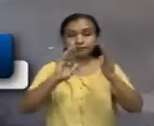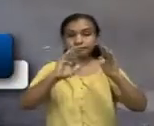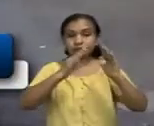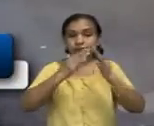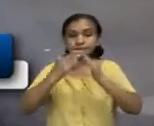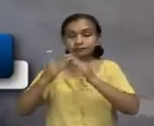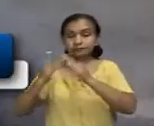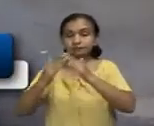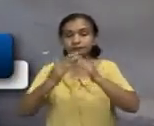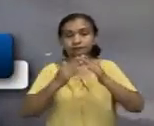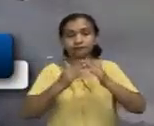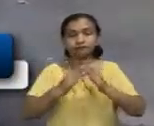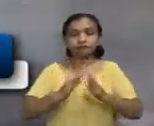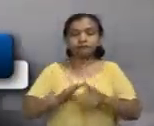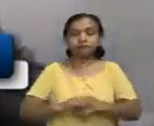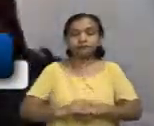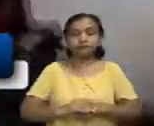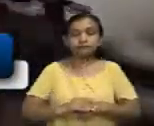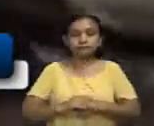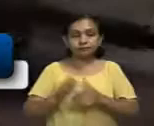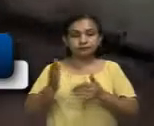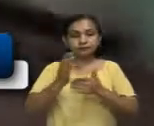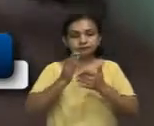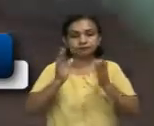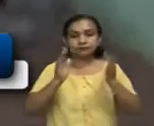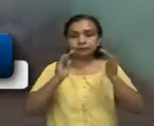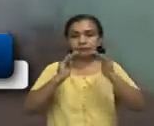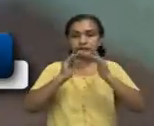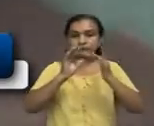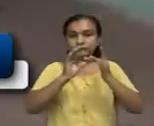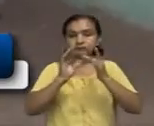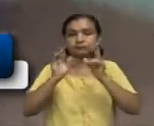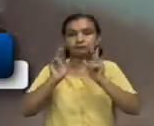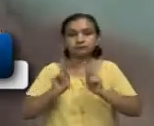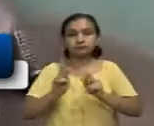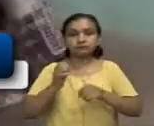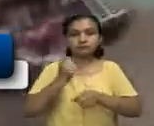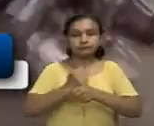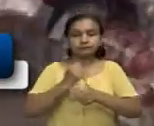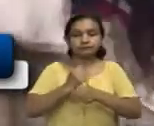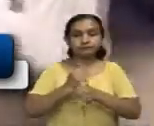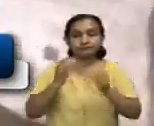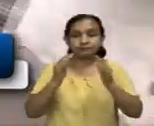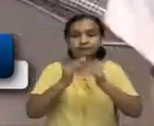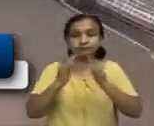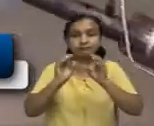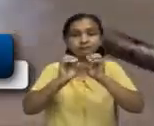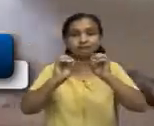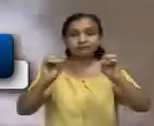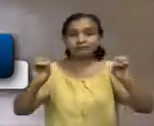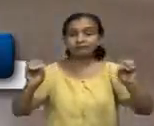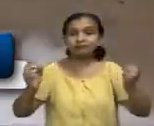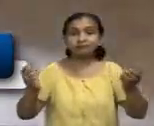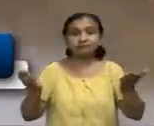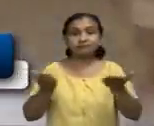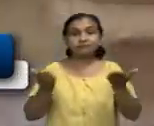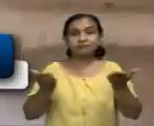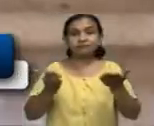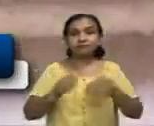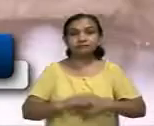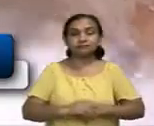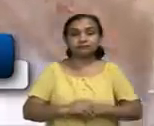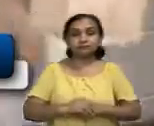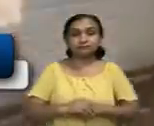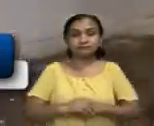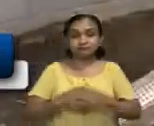algunas comunidades, incluso algunos residenciales, hay personas que por su trabajo no se mantienen en su casa, ¿verdad? Porque no es que no